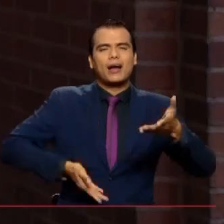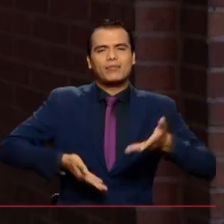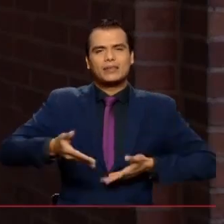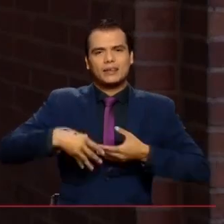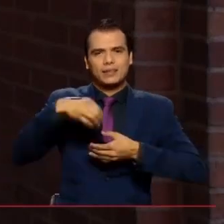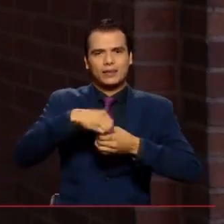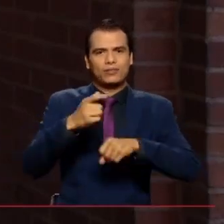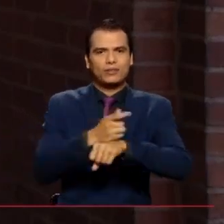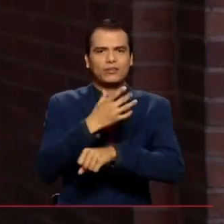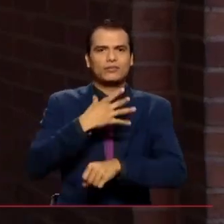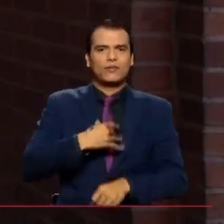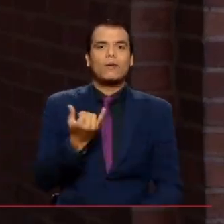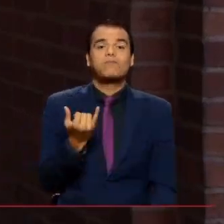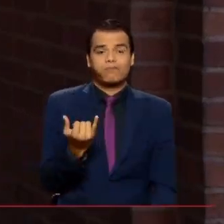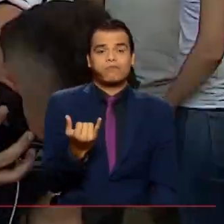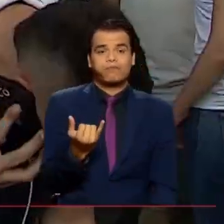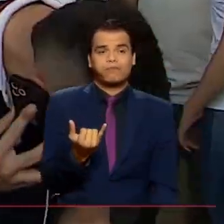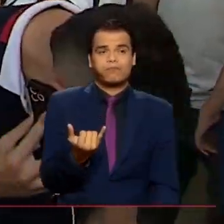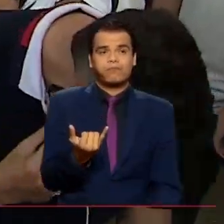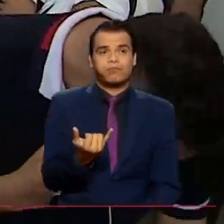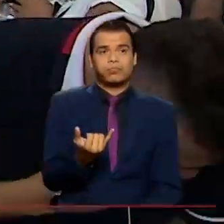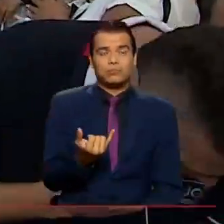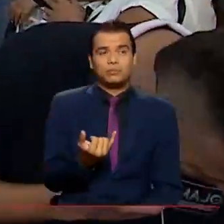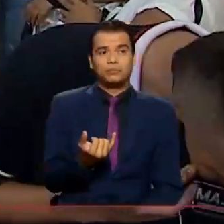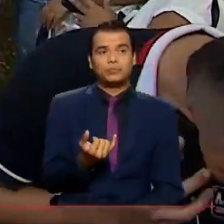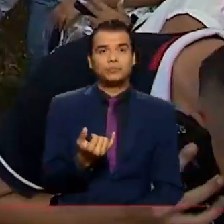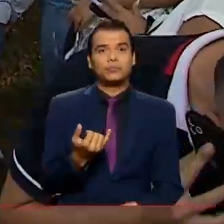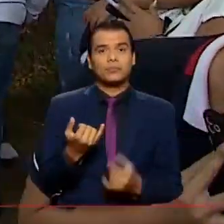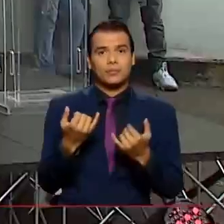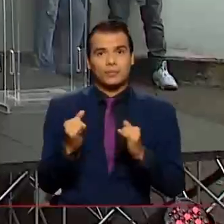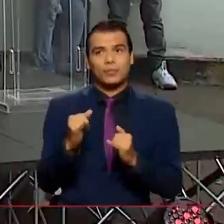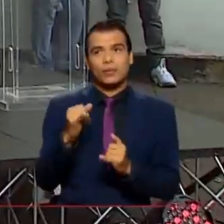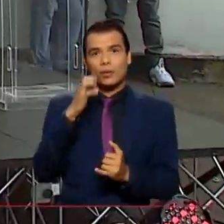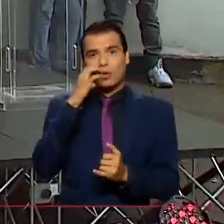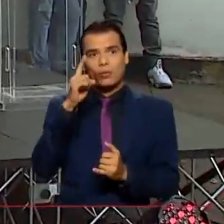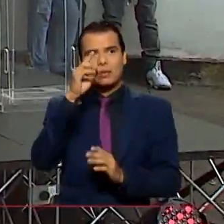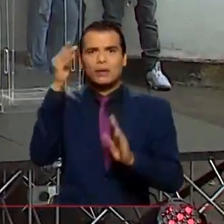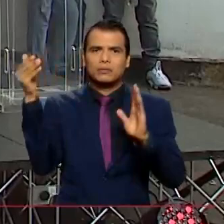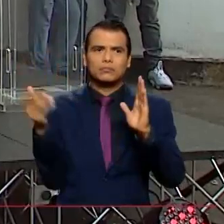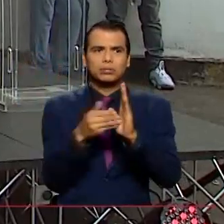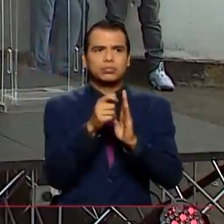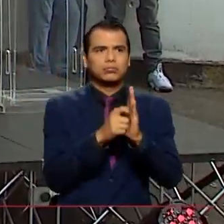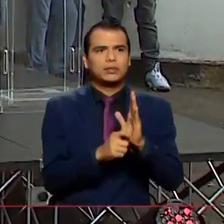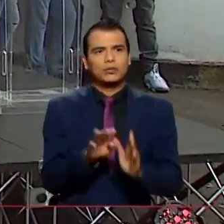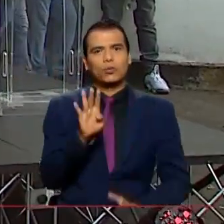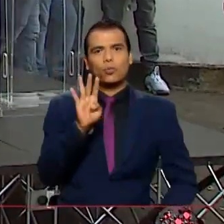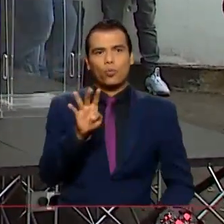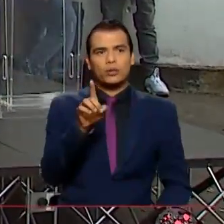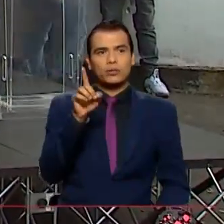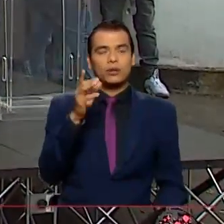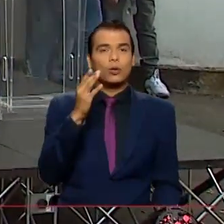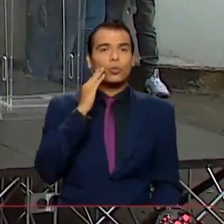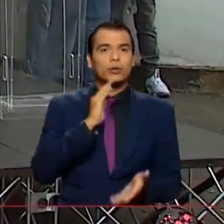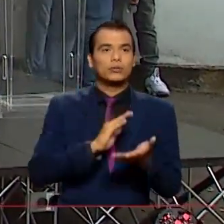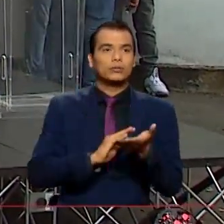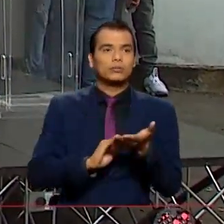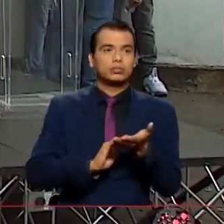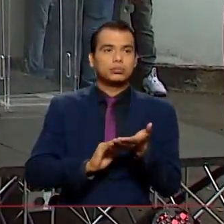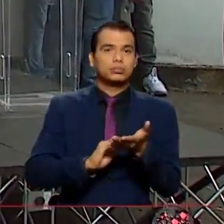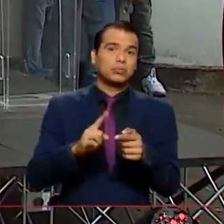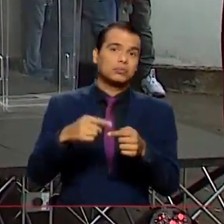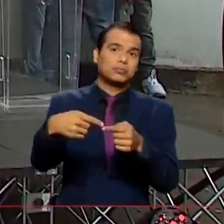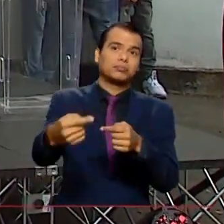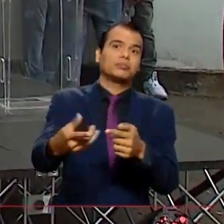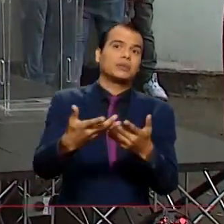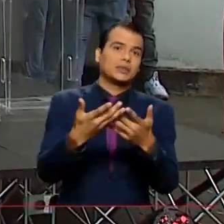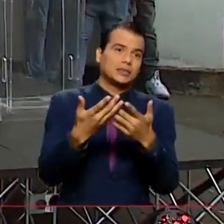en arrendamiento de unos locales. Los 4 recursos interpuestos por la defensa de Tulio Gómez deberán ser estudiados y resueltos en sala plena. En